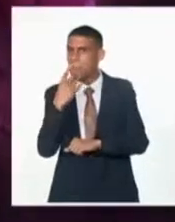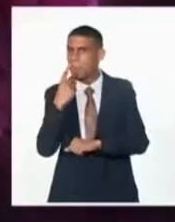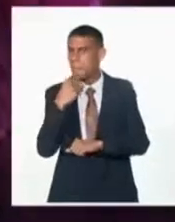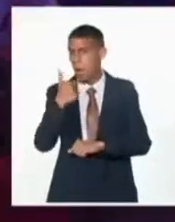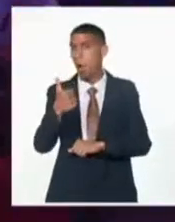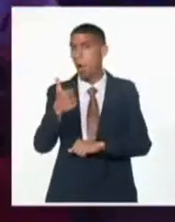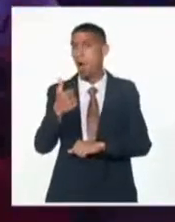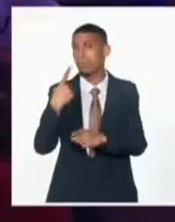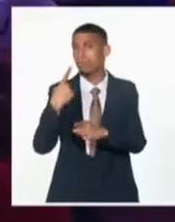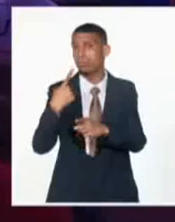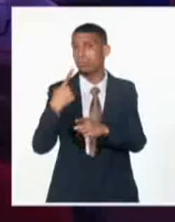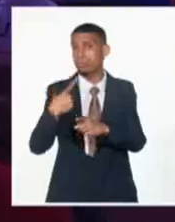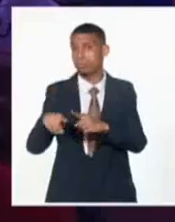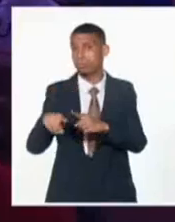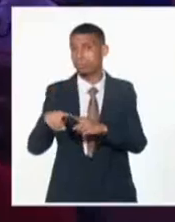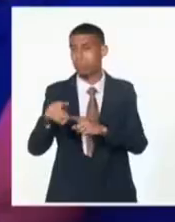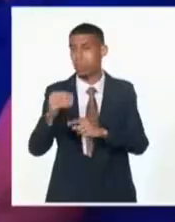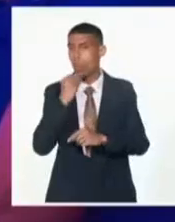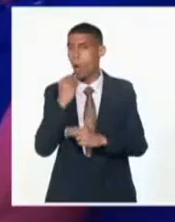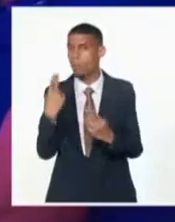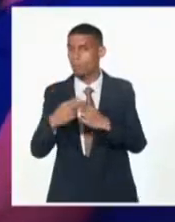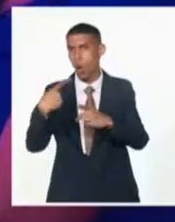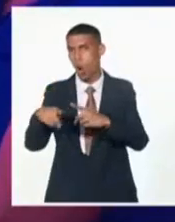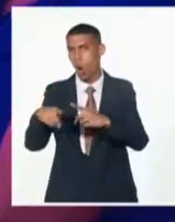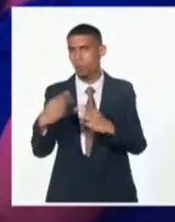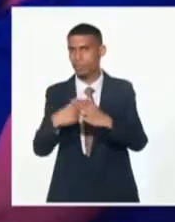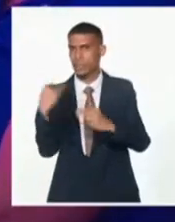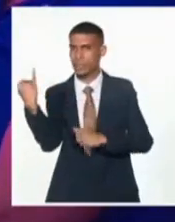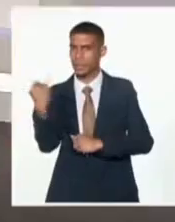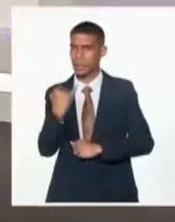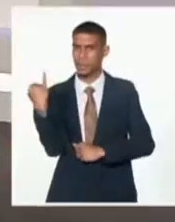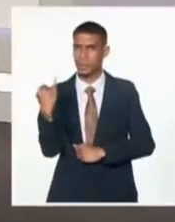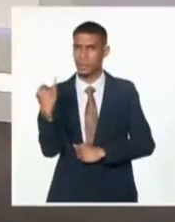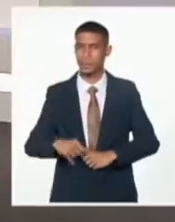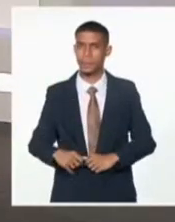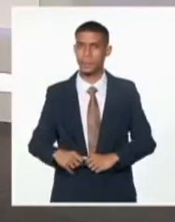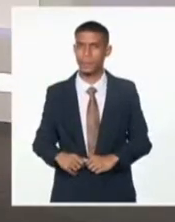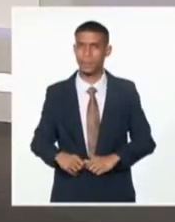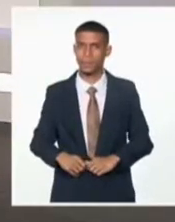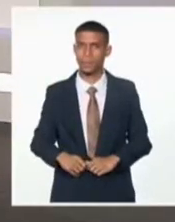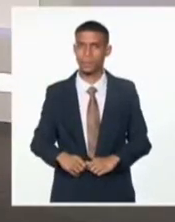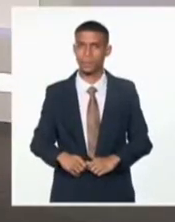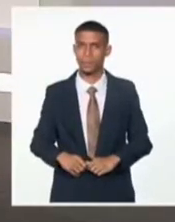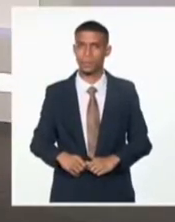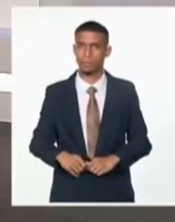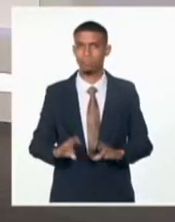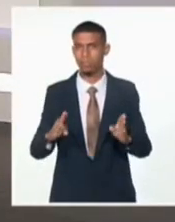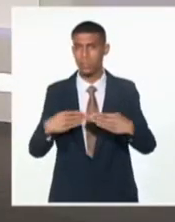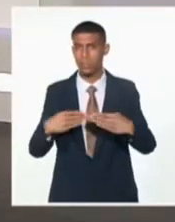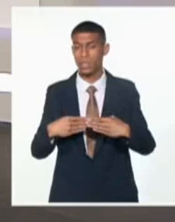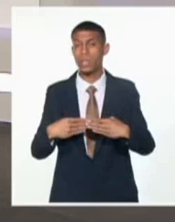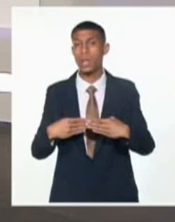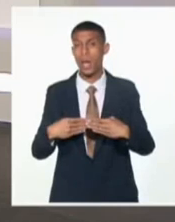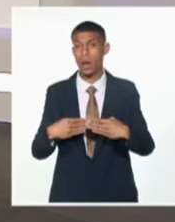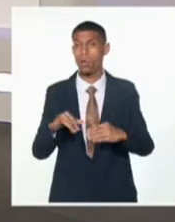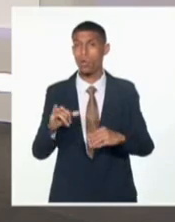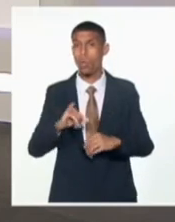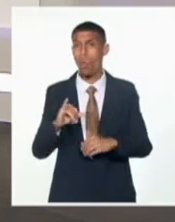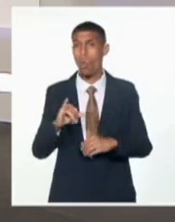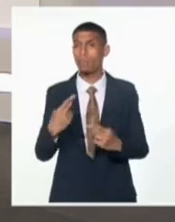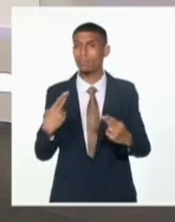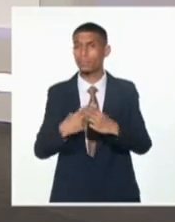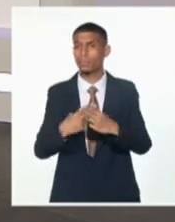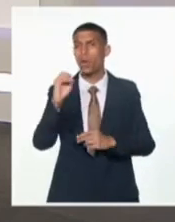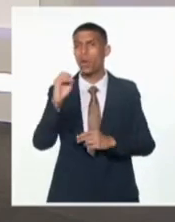multideportivos diversos. Desde Cienfuegos, Primitivo González, Canal Cubana Noticias. Cerramos con la Copa de Oro de la